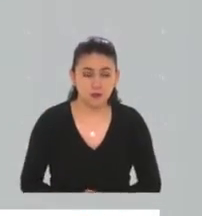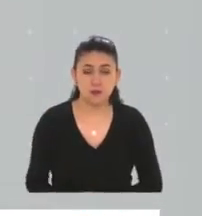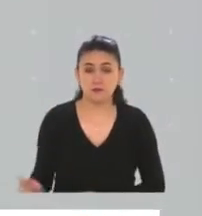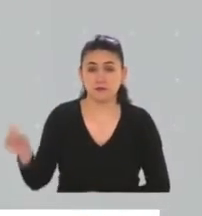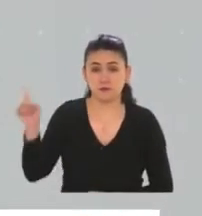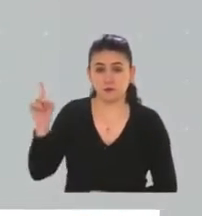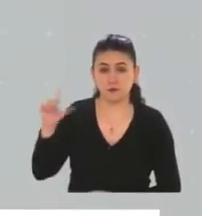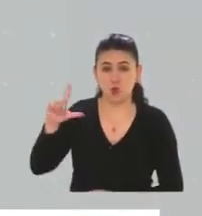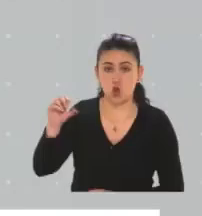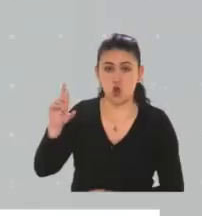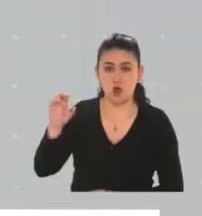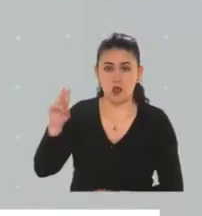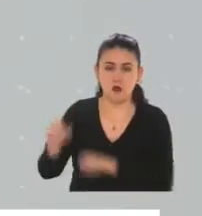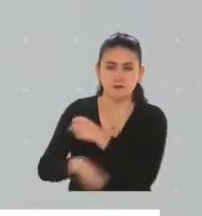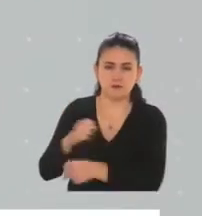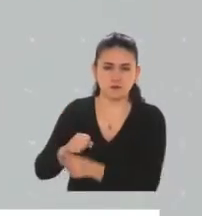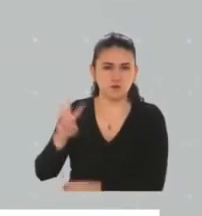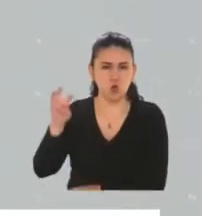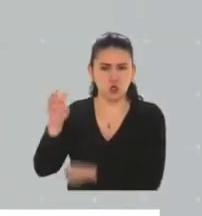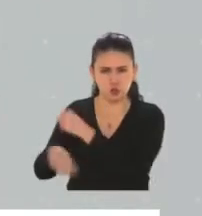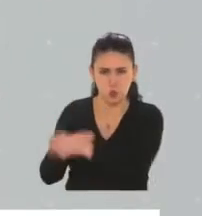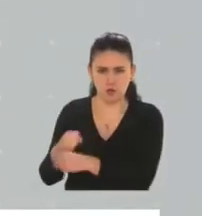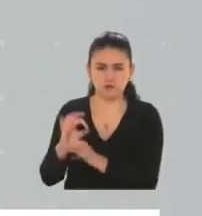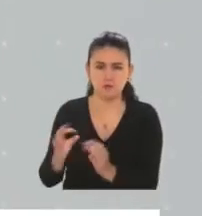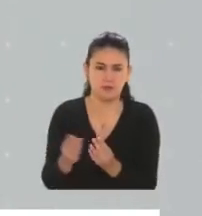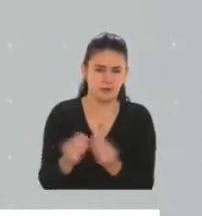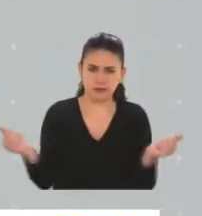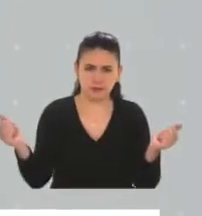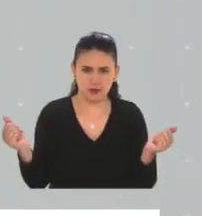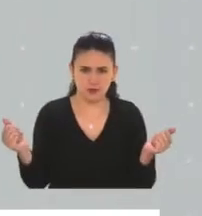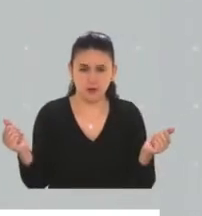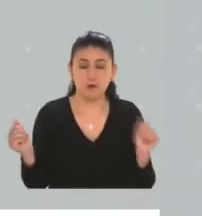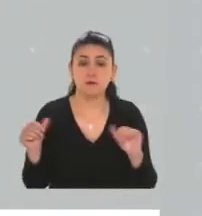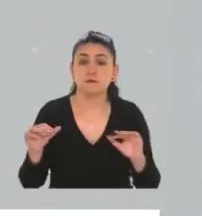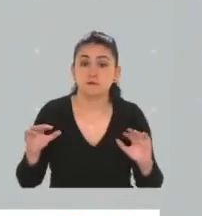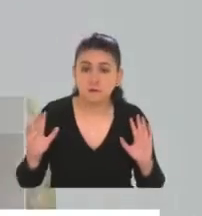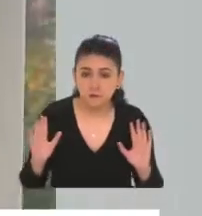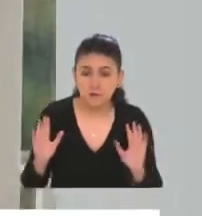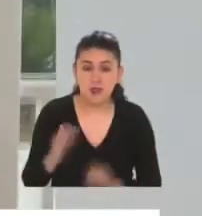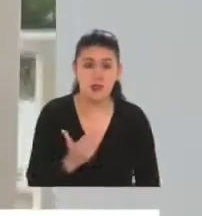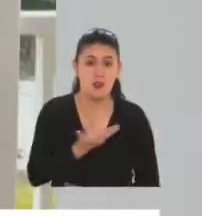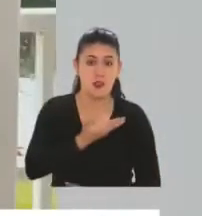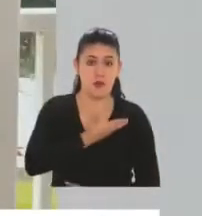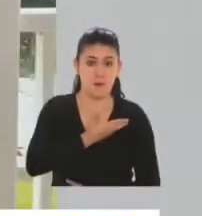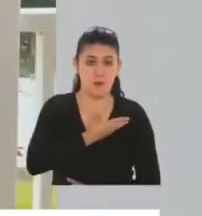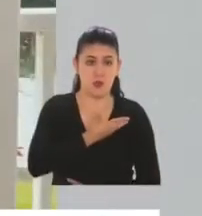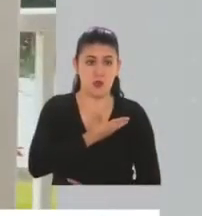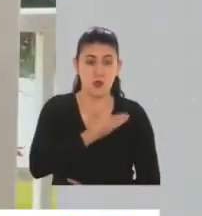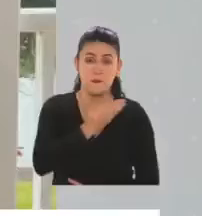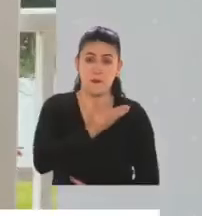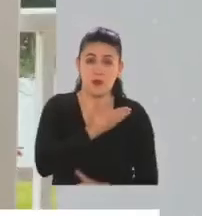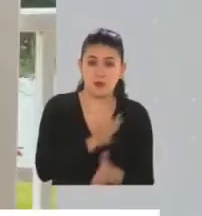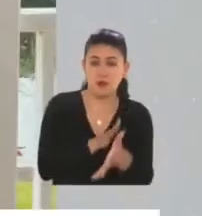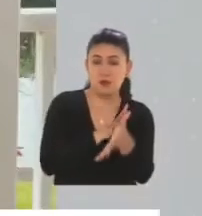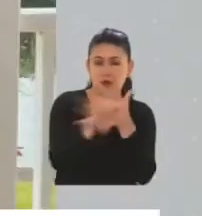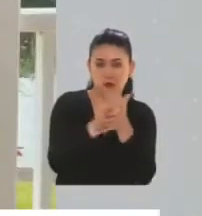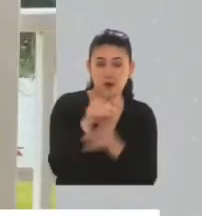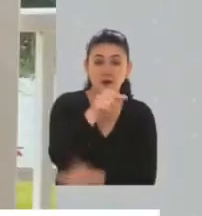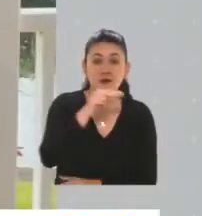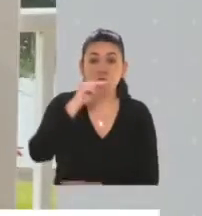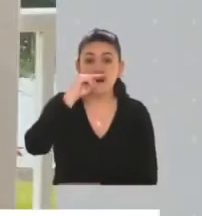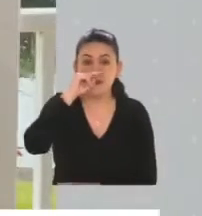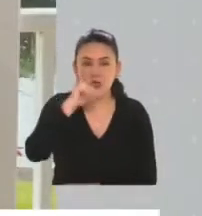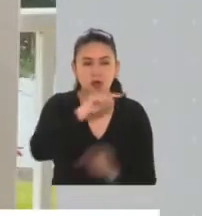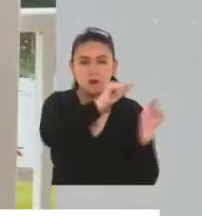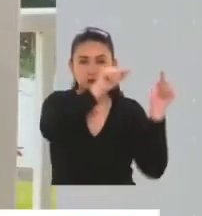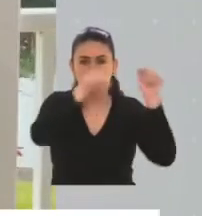Lorena Boncarín, de 8 años, está desaparecida y de acuerdo con Yanara Vega Fatela, mamá de la niña, la menor llegó